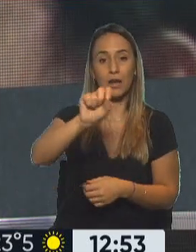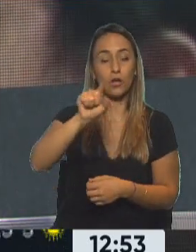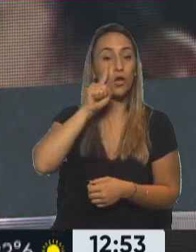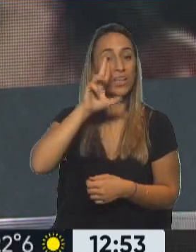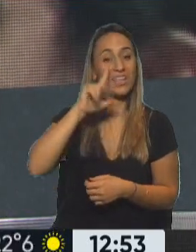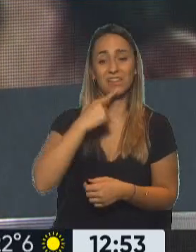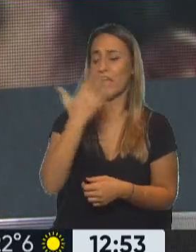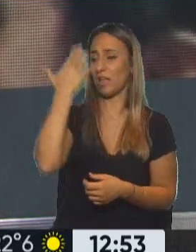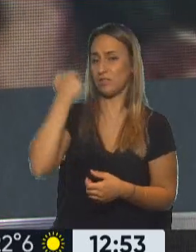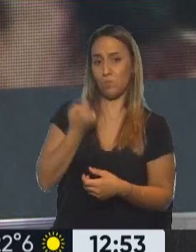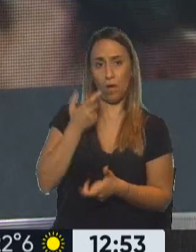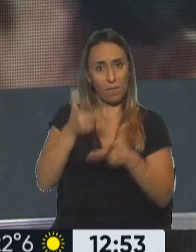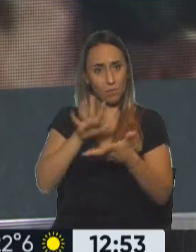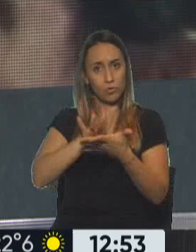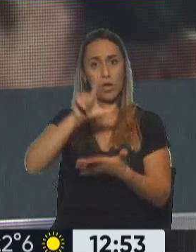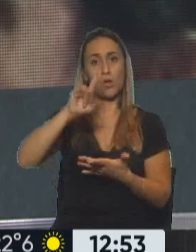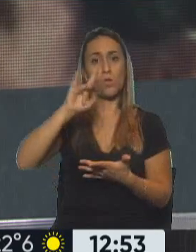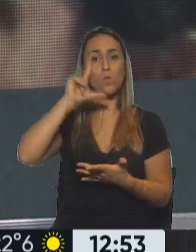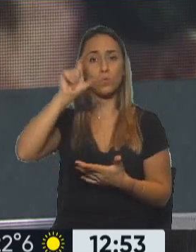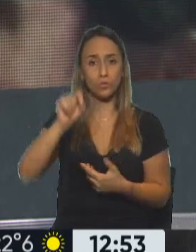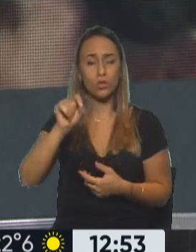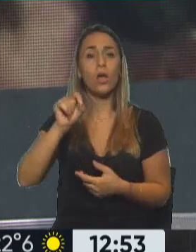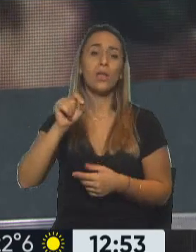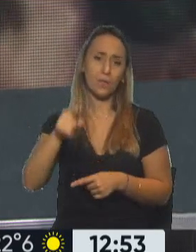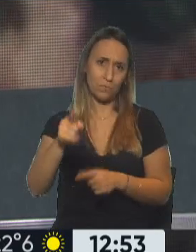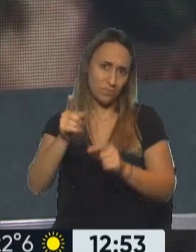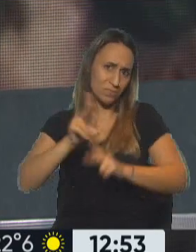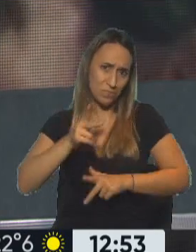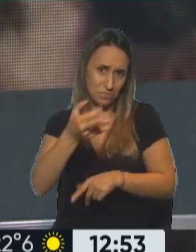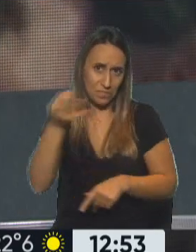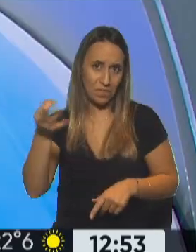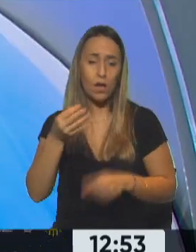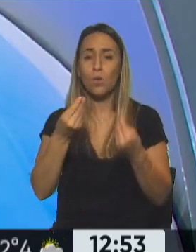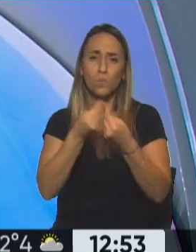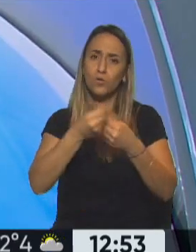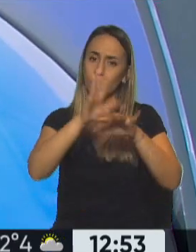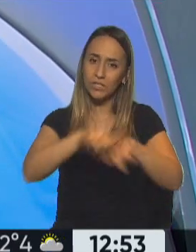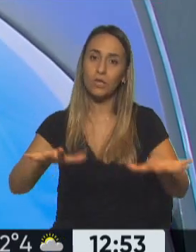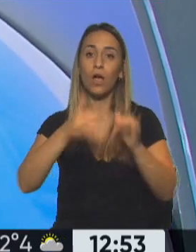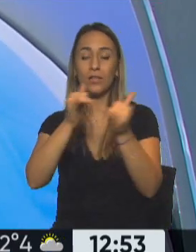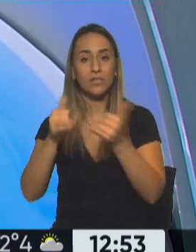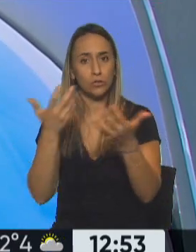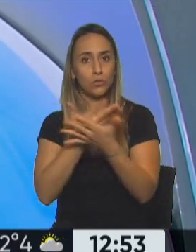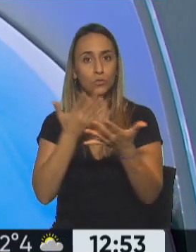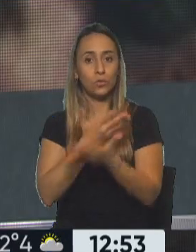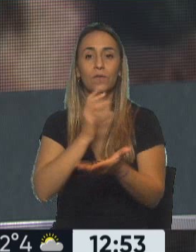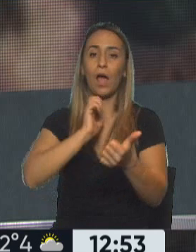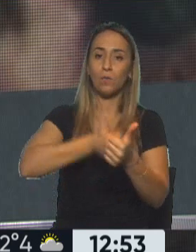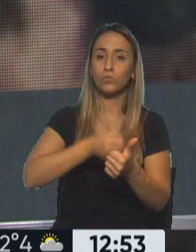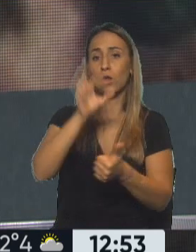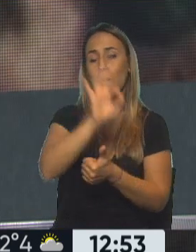y vos también lo confirmabas. ¿Cuántos chicos, chicas, adolescentes están atravesando en este momento un caso de abuso o